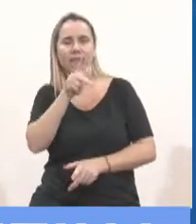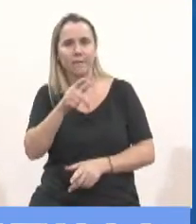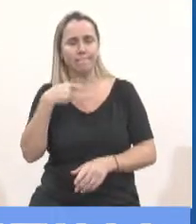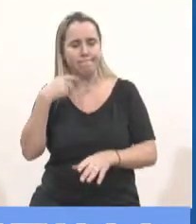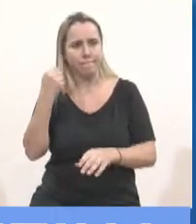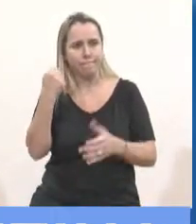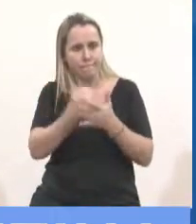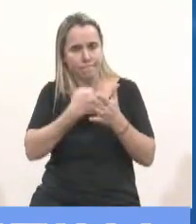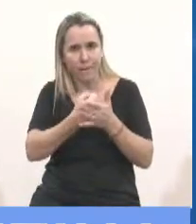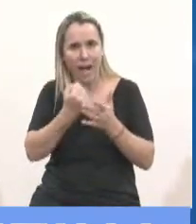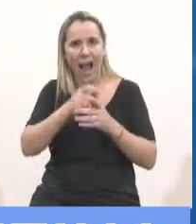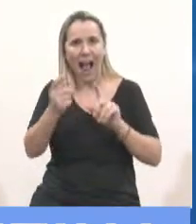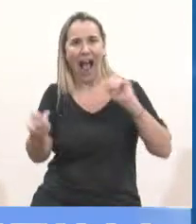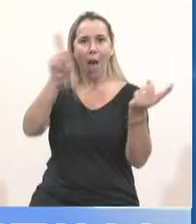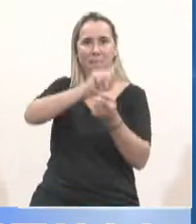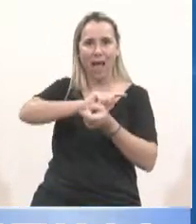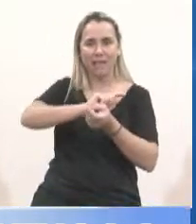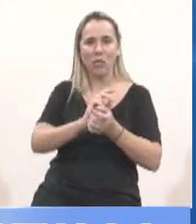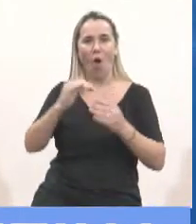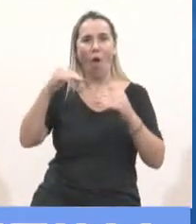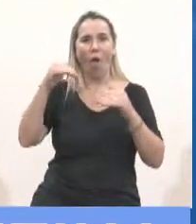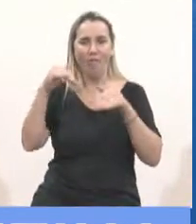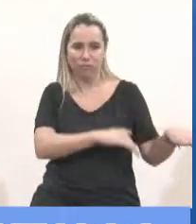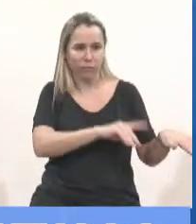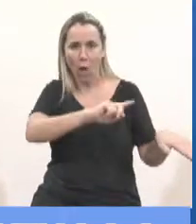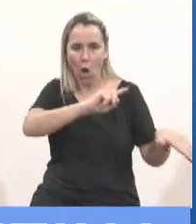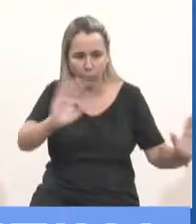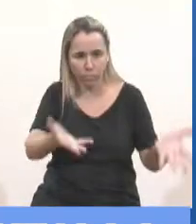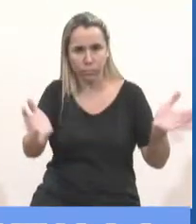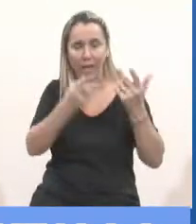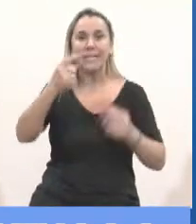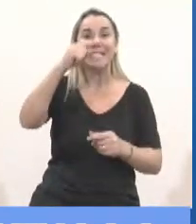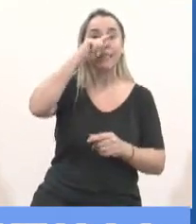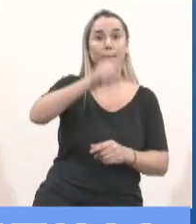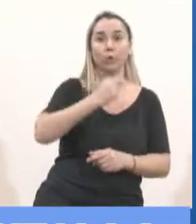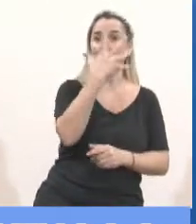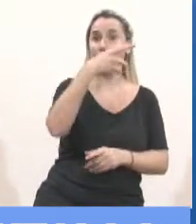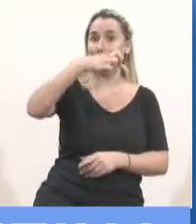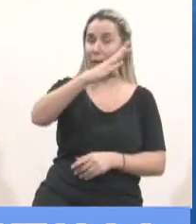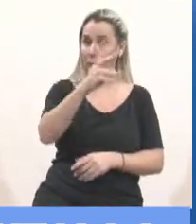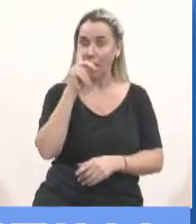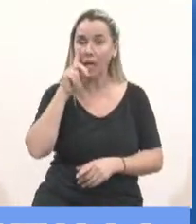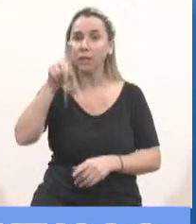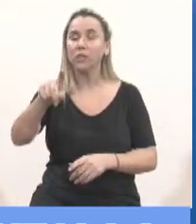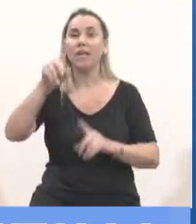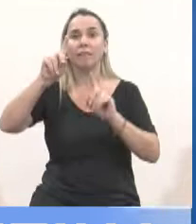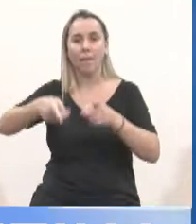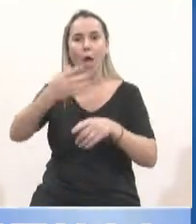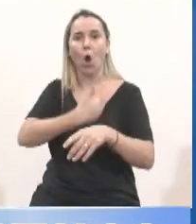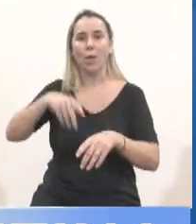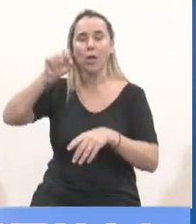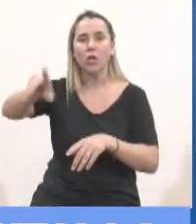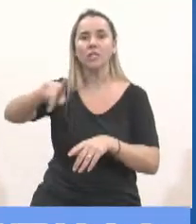invirtiendo la curva. Lo que estaba en la deuda era 7.5 del PBI. Y a eso llevamos la educación en su gobierno